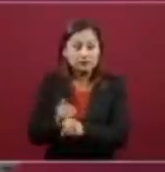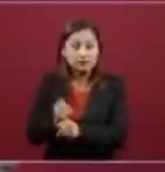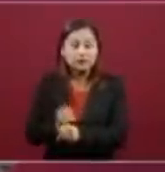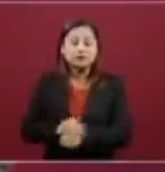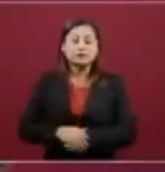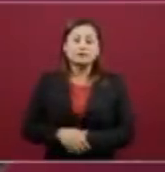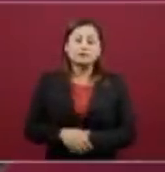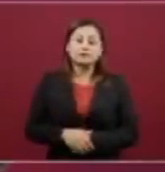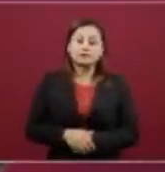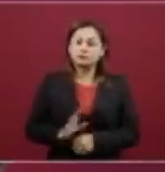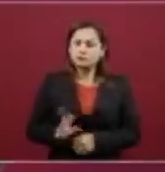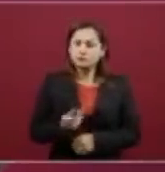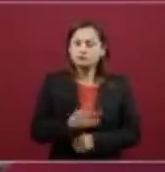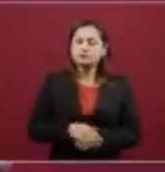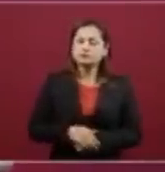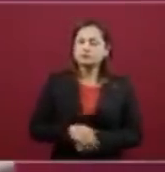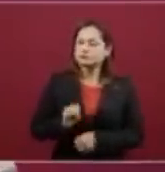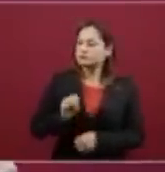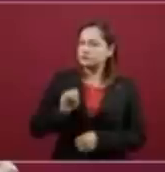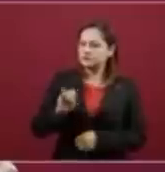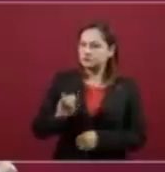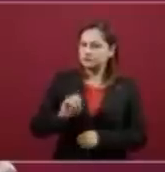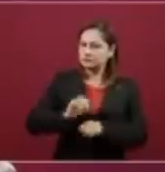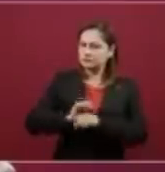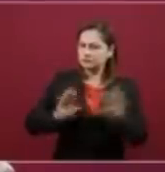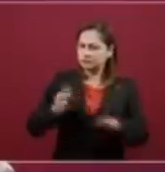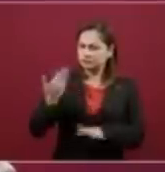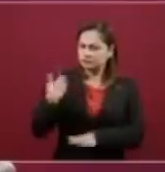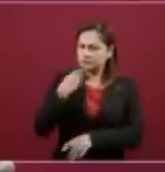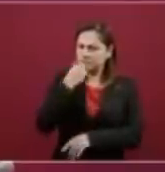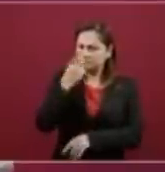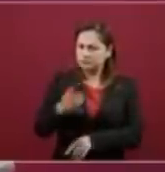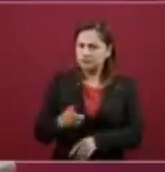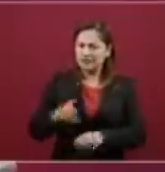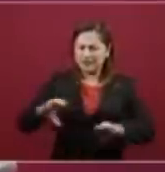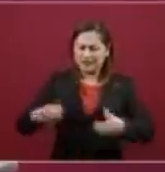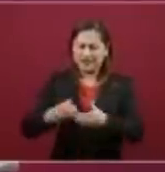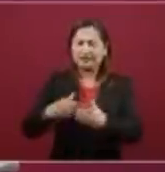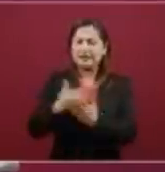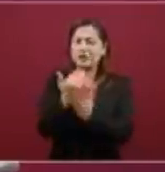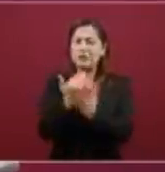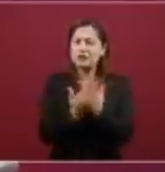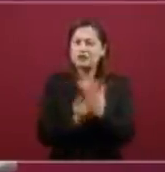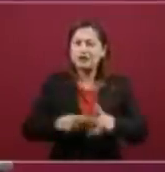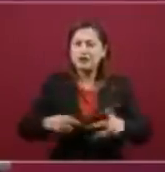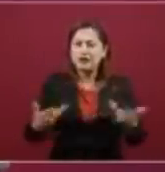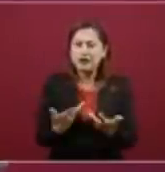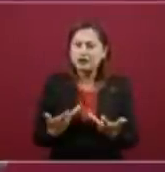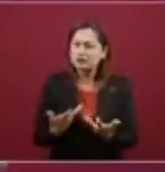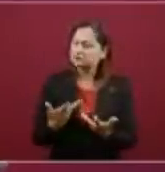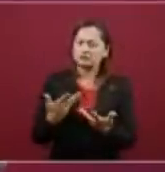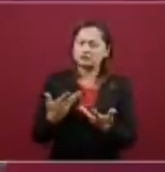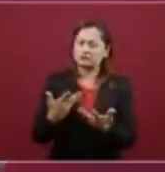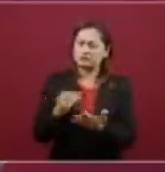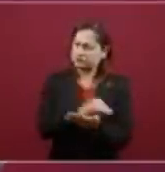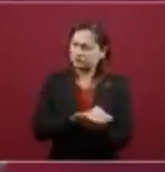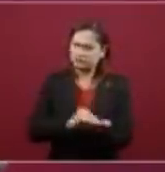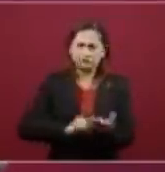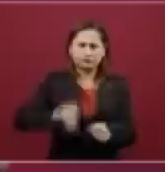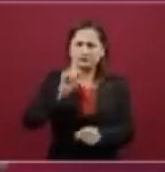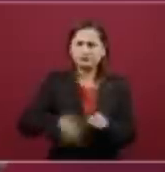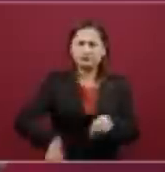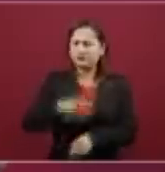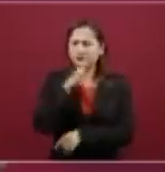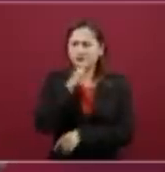toda claridad. Por supuesto que no vamos a desaparecer un mecanismo de esta naturaleza en tanto exista una situación de riesgo en el ejercicio de